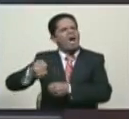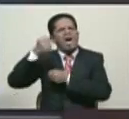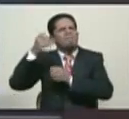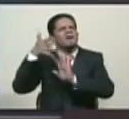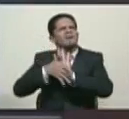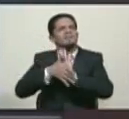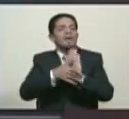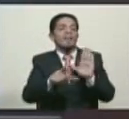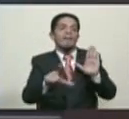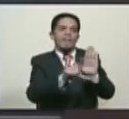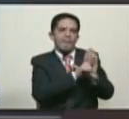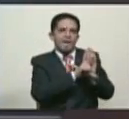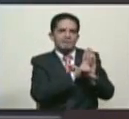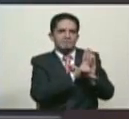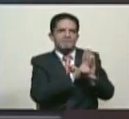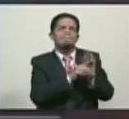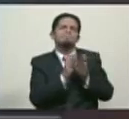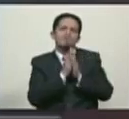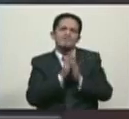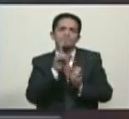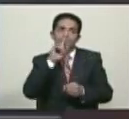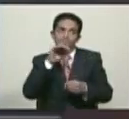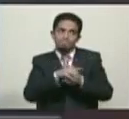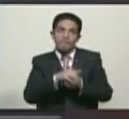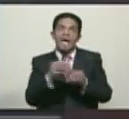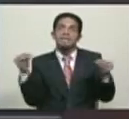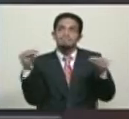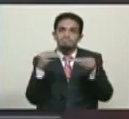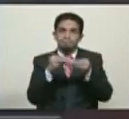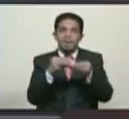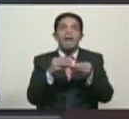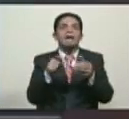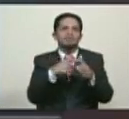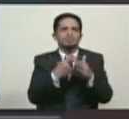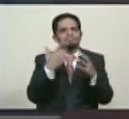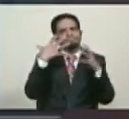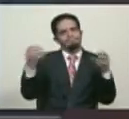el derecho. Cúmplanla y hablaremos el mismo lenguaje.